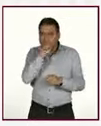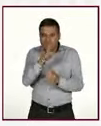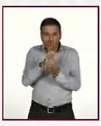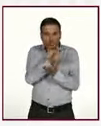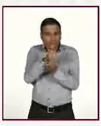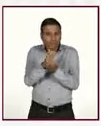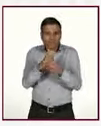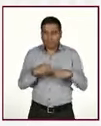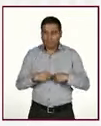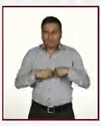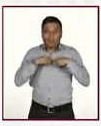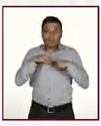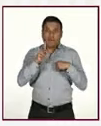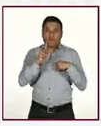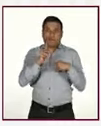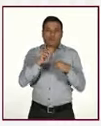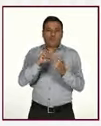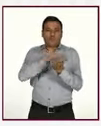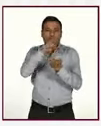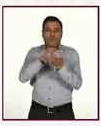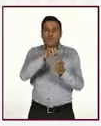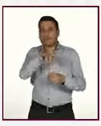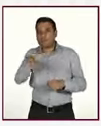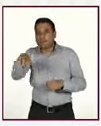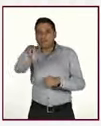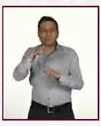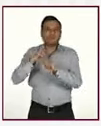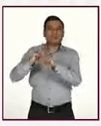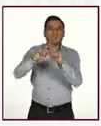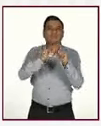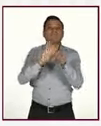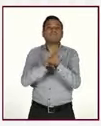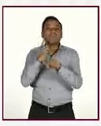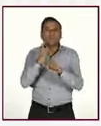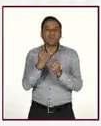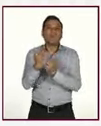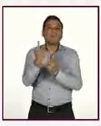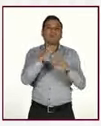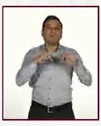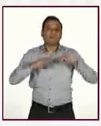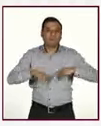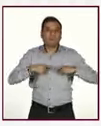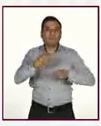pero culturalmente somos diferentes, porque yo soy de Puebla, porque yo soy de Oaxaca, porque yo soy